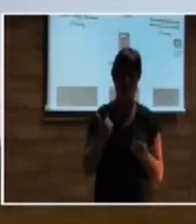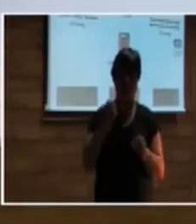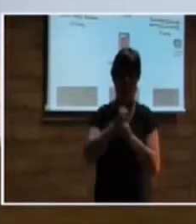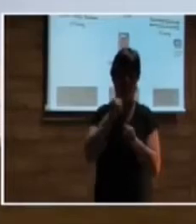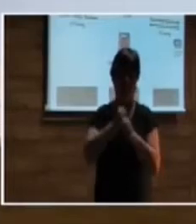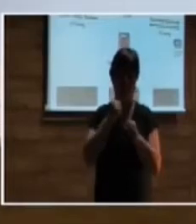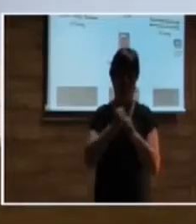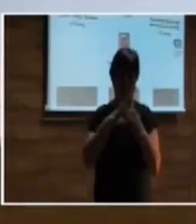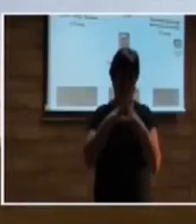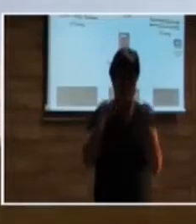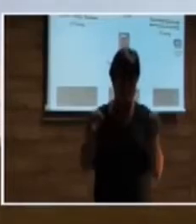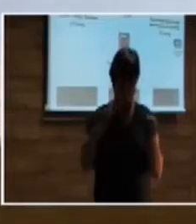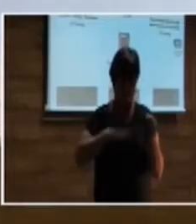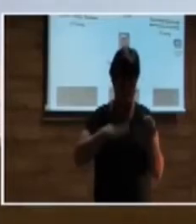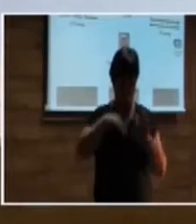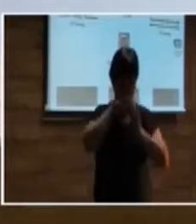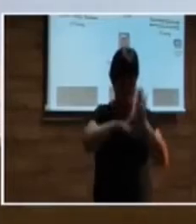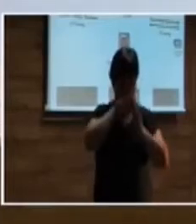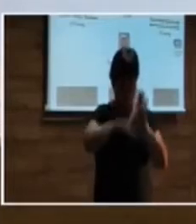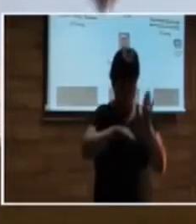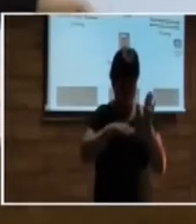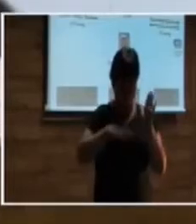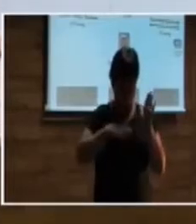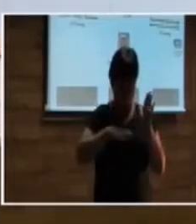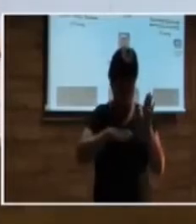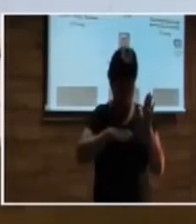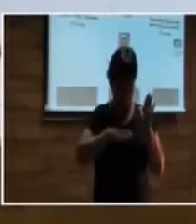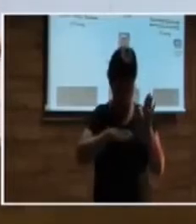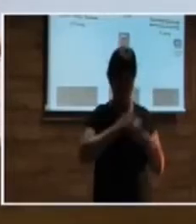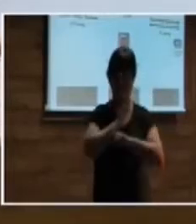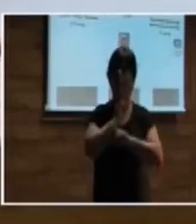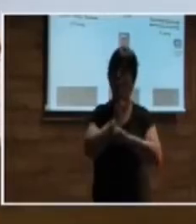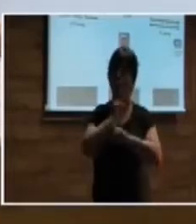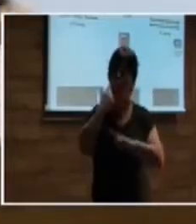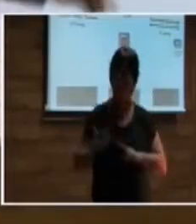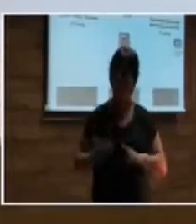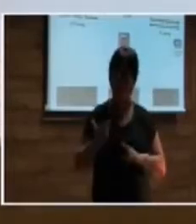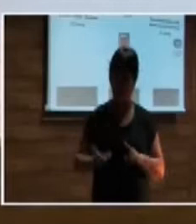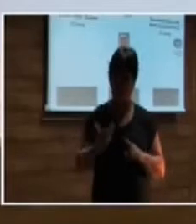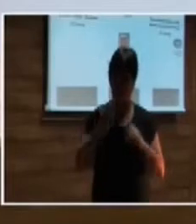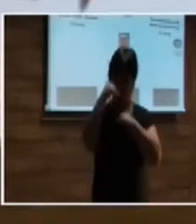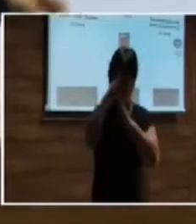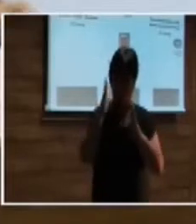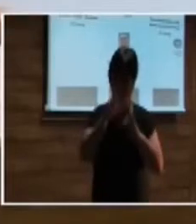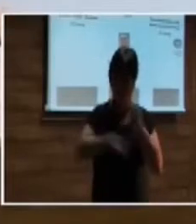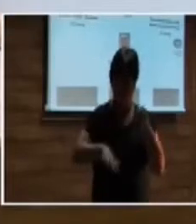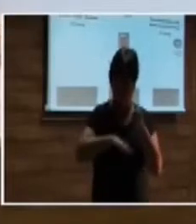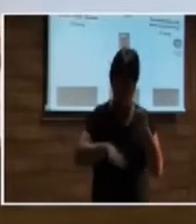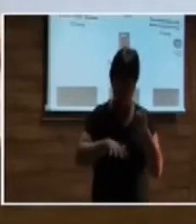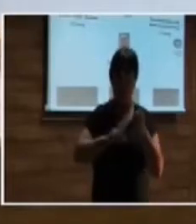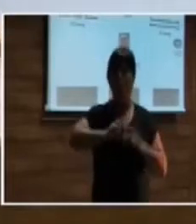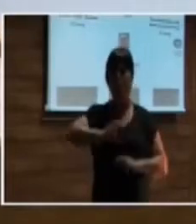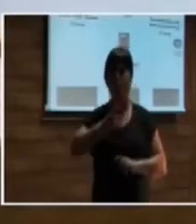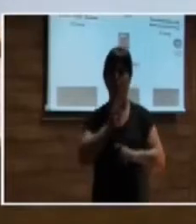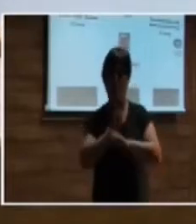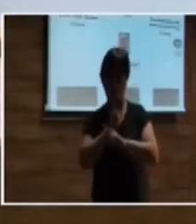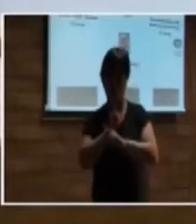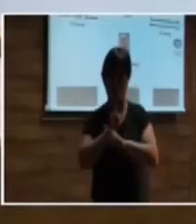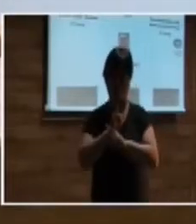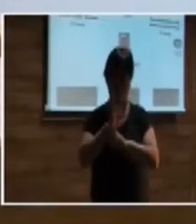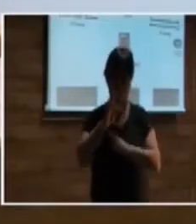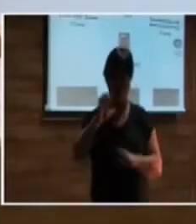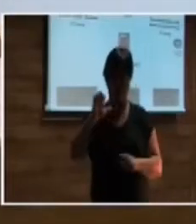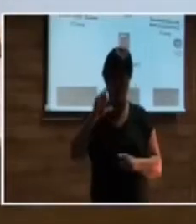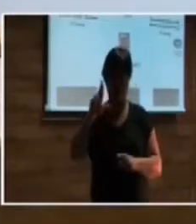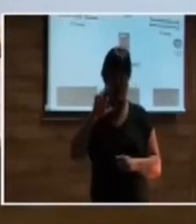universidad con nuestro programa, un instituto que se llama LELUAR, que es un instituto muy importante de investigación básica, y un instituto Ferreira, que es un instituto de Córdoba, de